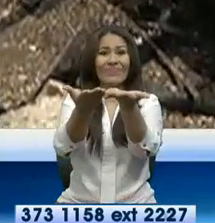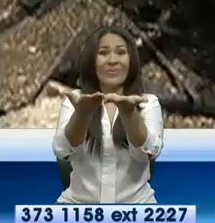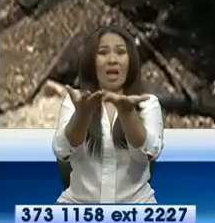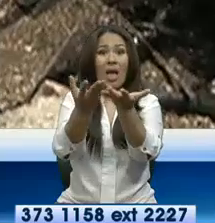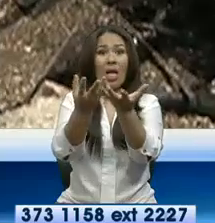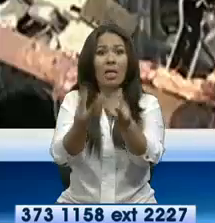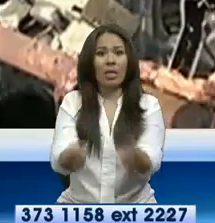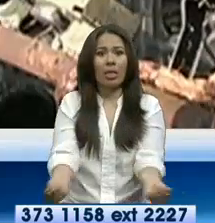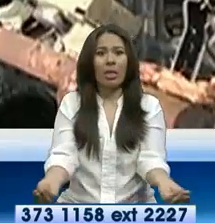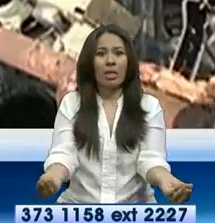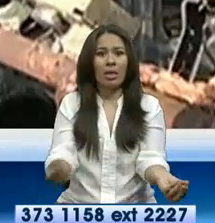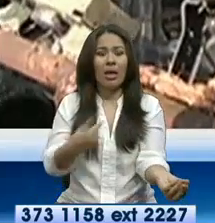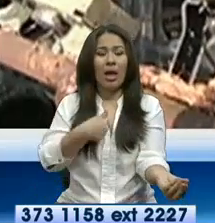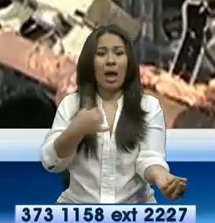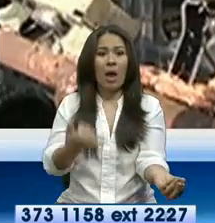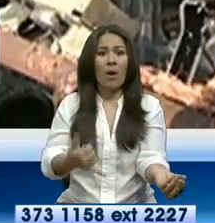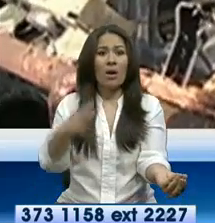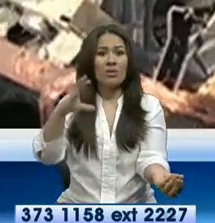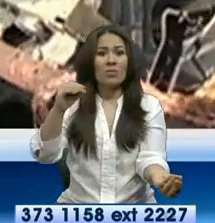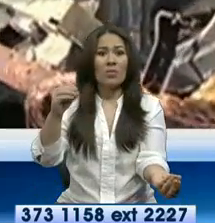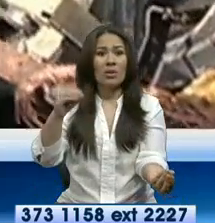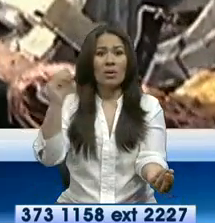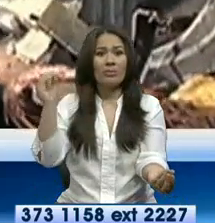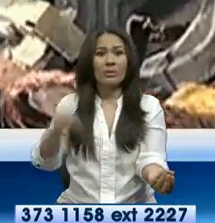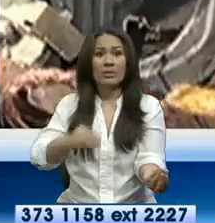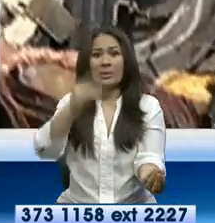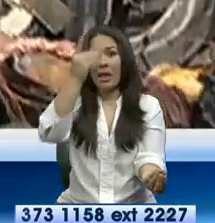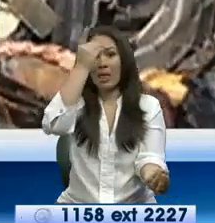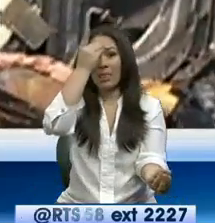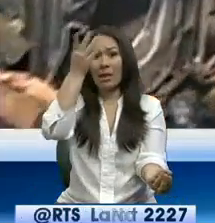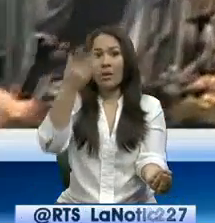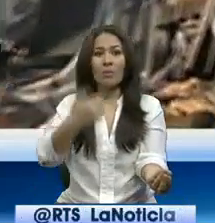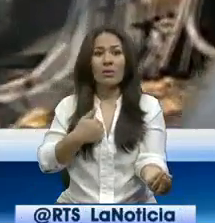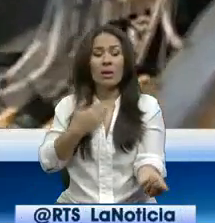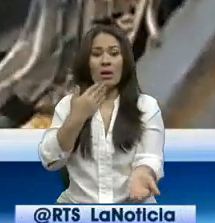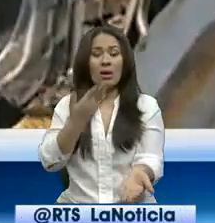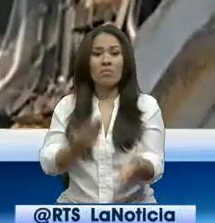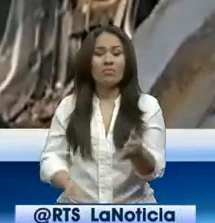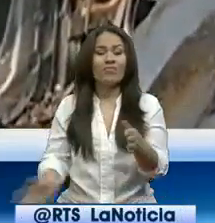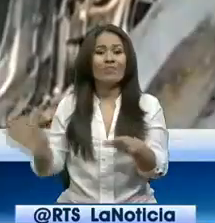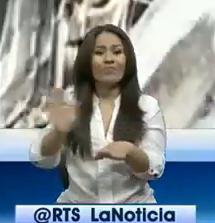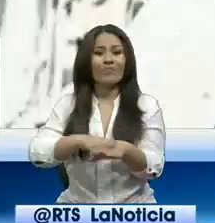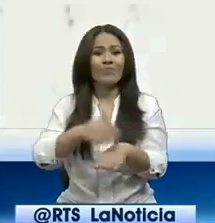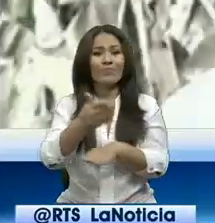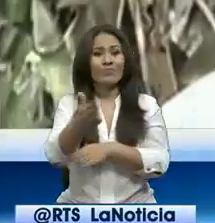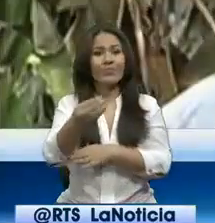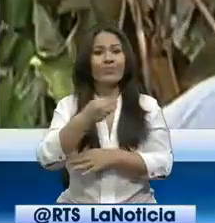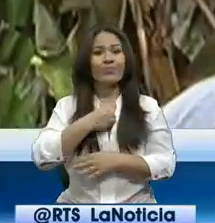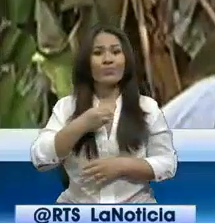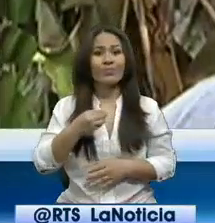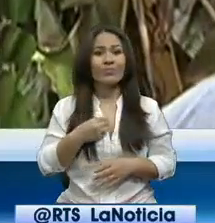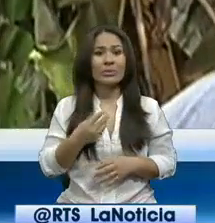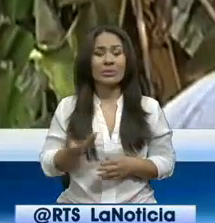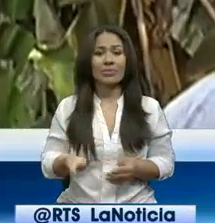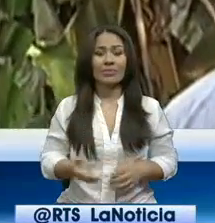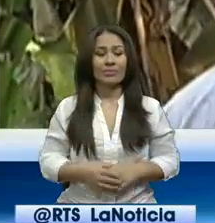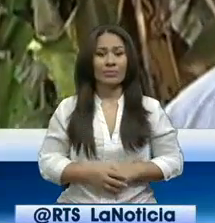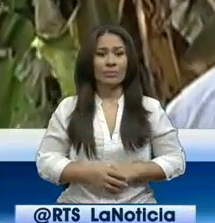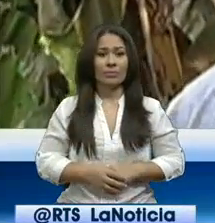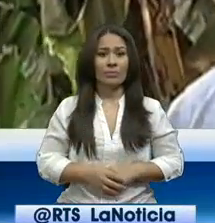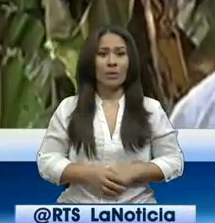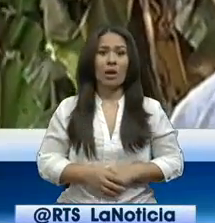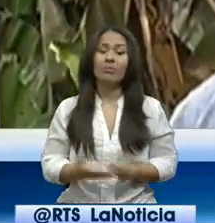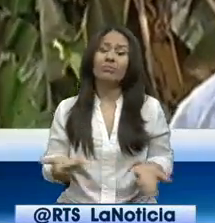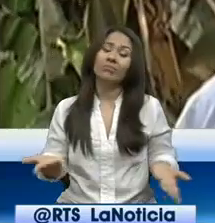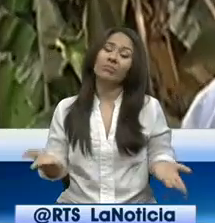el 50% de la deuda. Lo único que yo puedo hacer, porque yo soy chofer profesional, puedo trabajar en cualquier bus, alguna